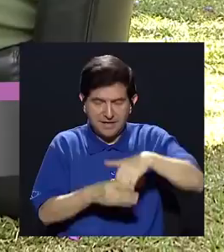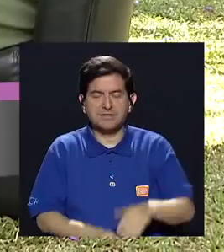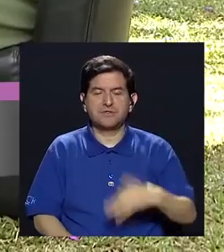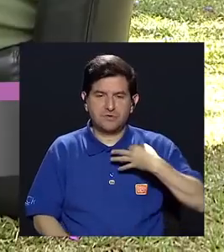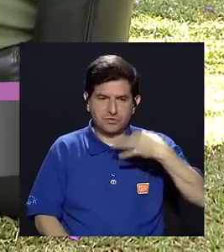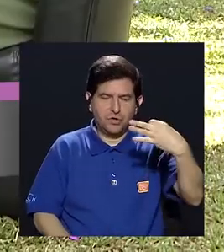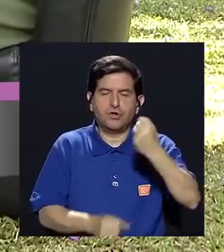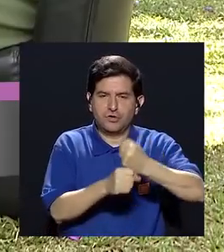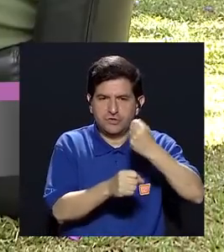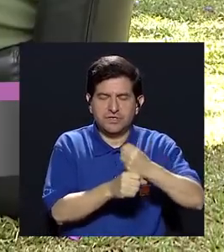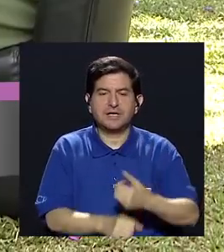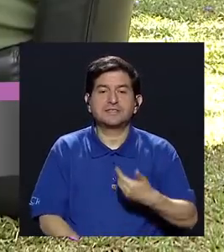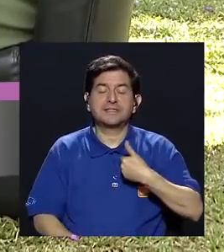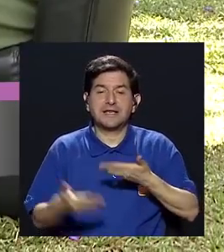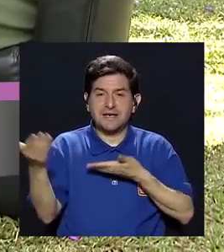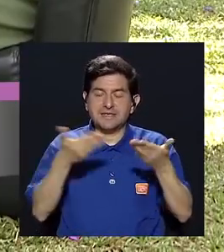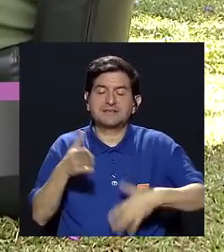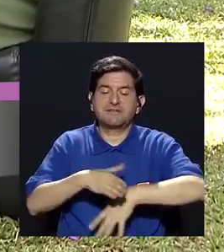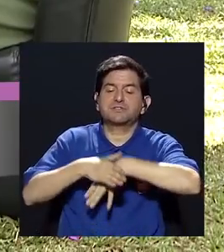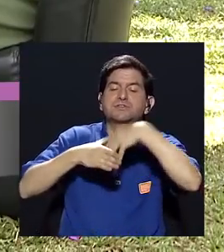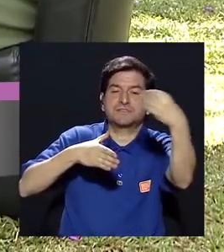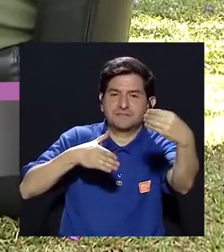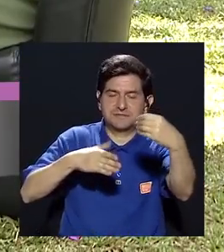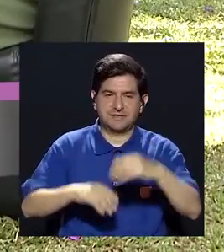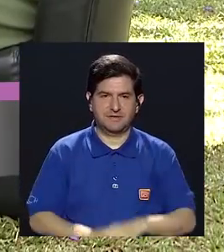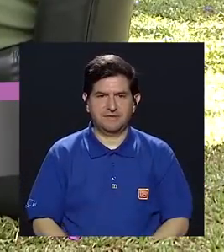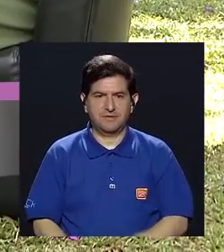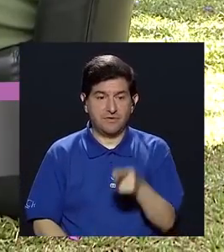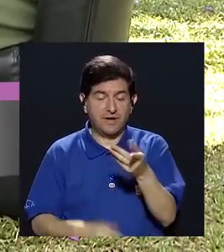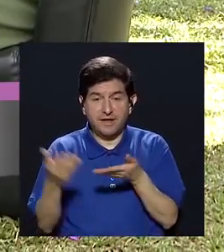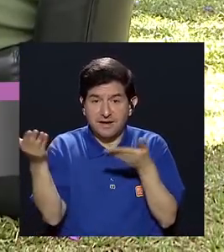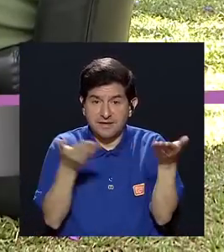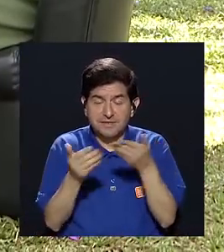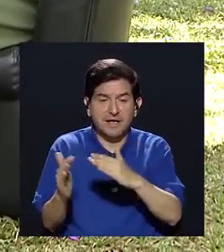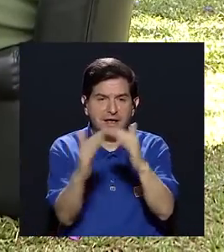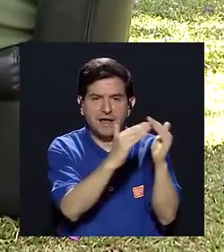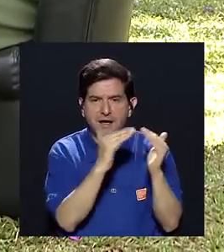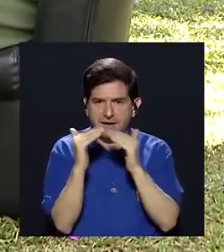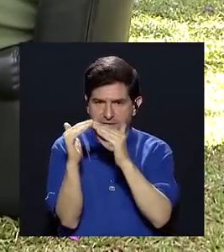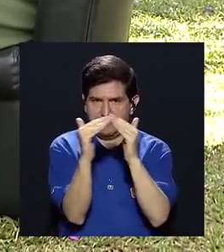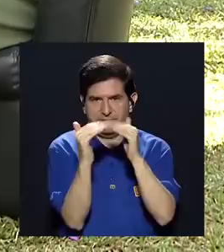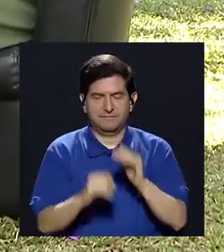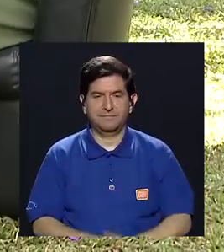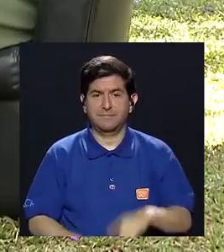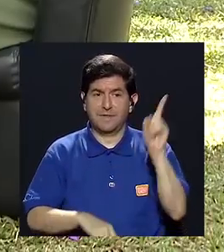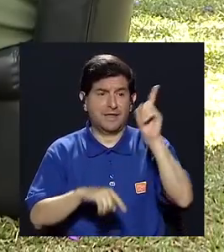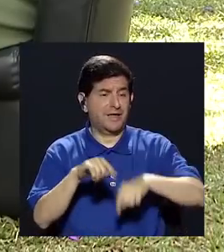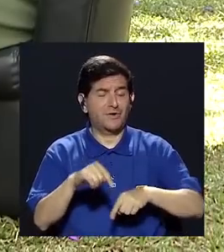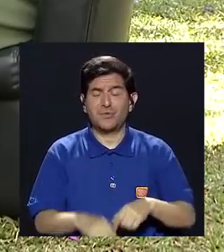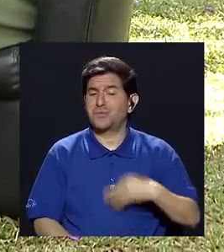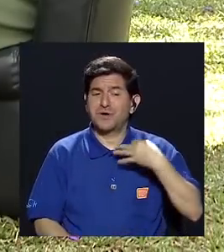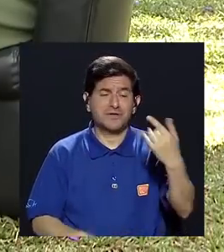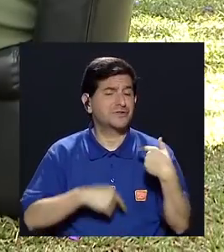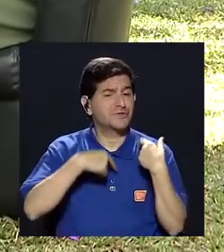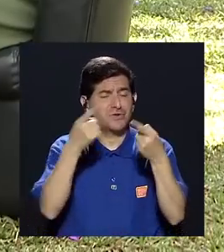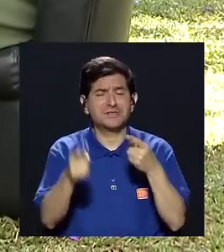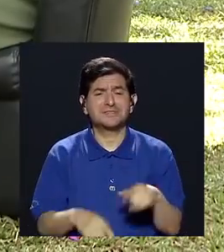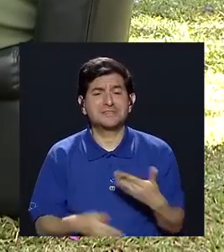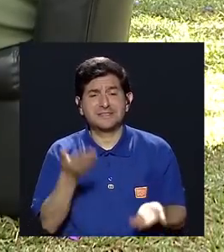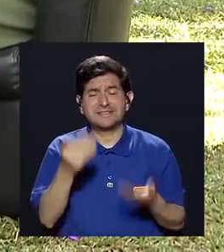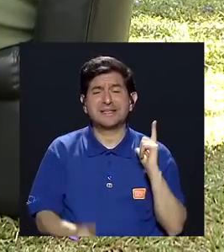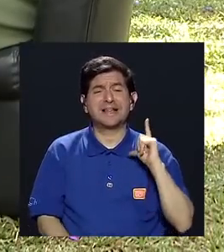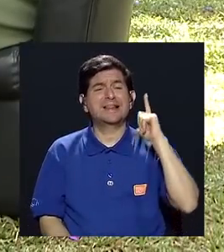hacemos diariamente, tenemos los servicios extramuros, que son servicios a la comunidad que no puede llegar diariamente ahí por